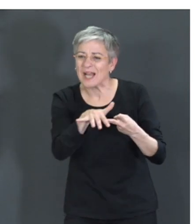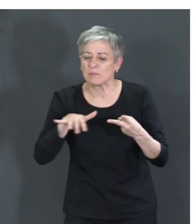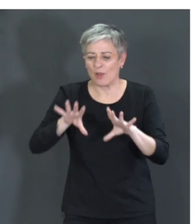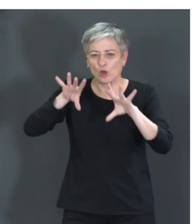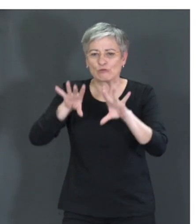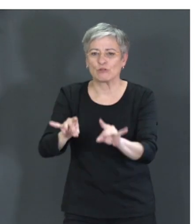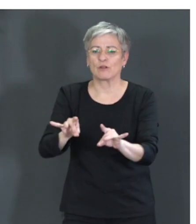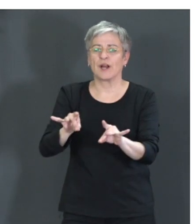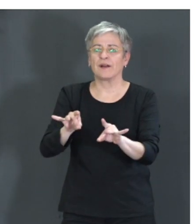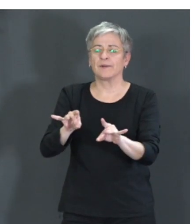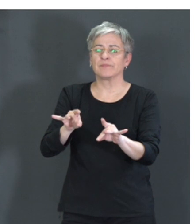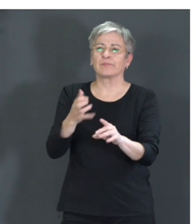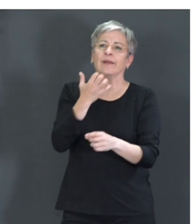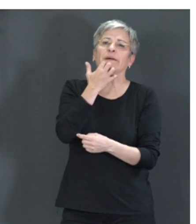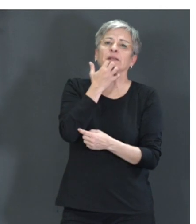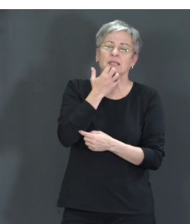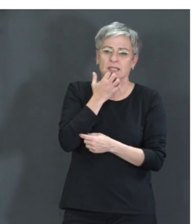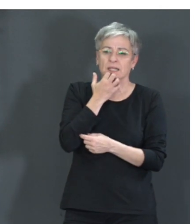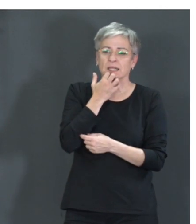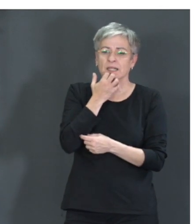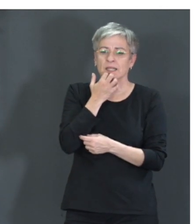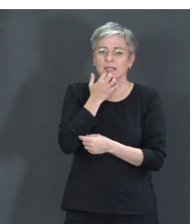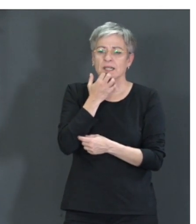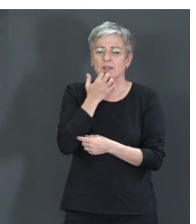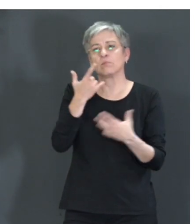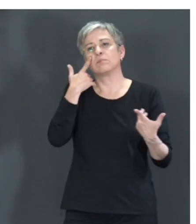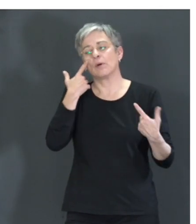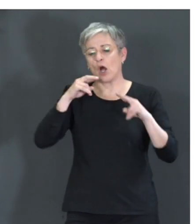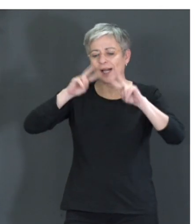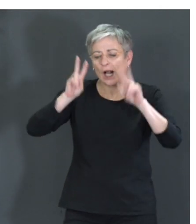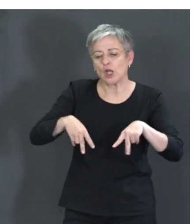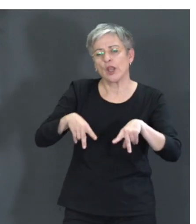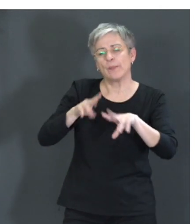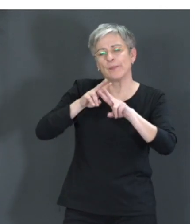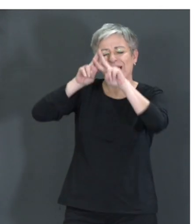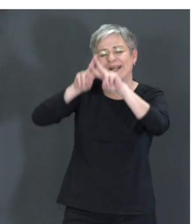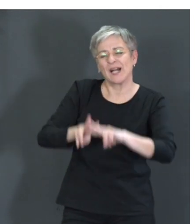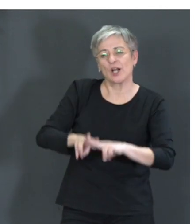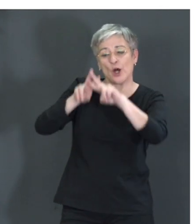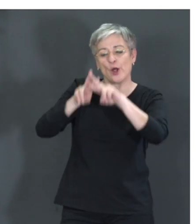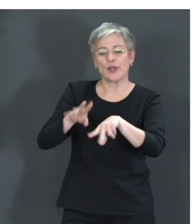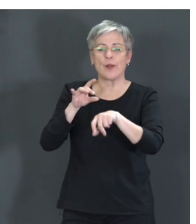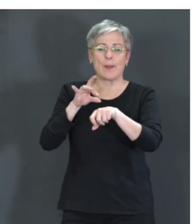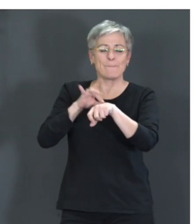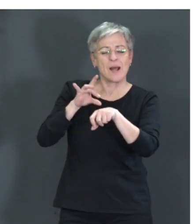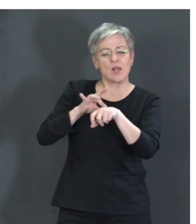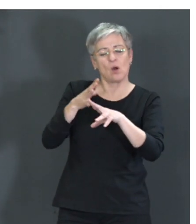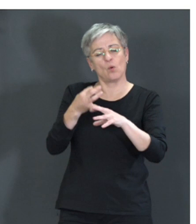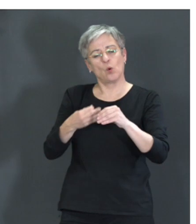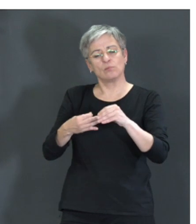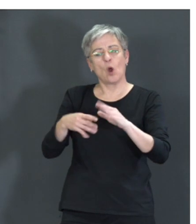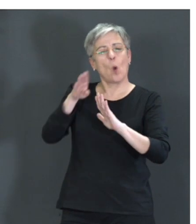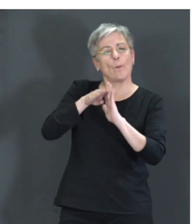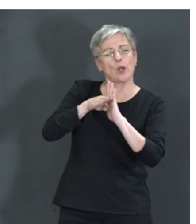en cuanto a si hemos de, desde el punto de vista de reconocimiento médico, aplicar algún protocolo adicional o